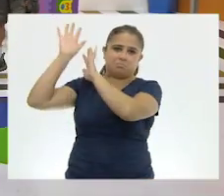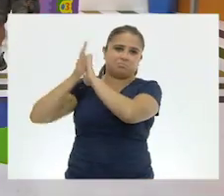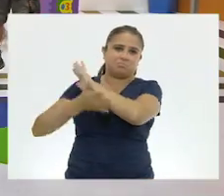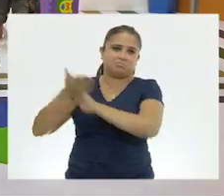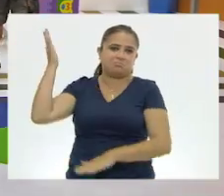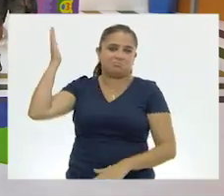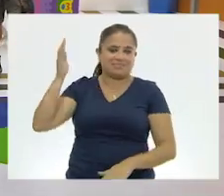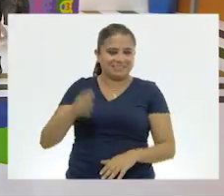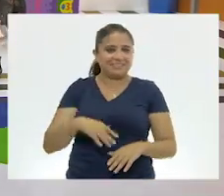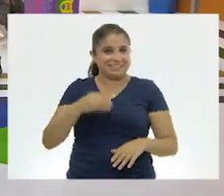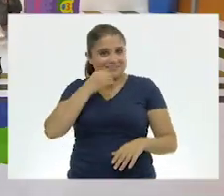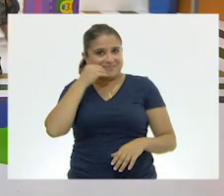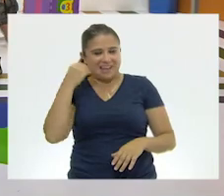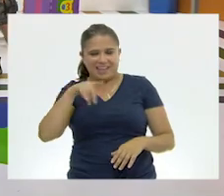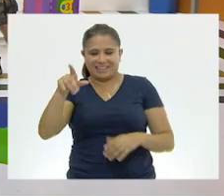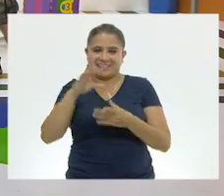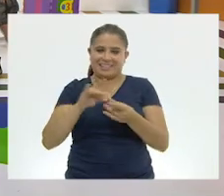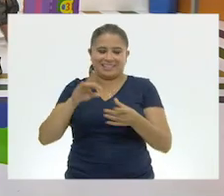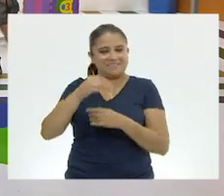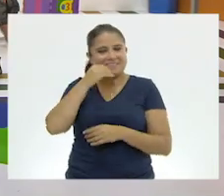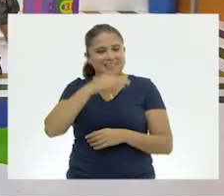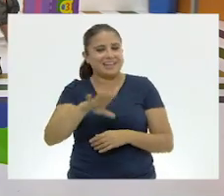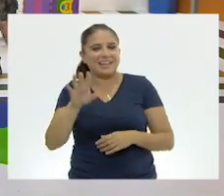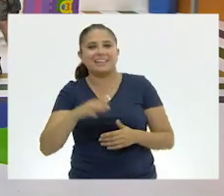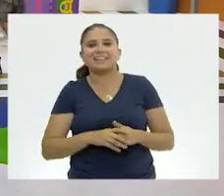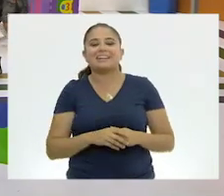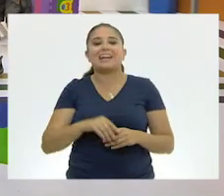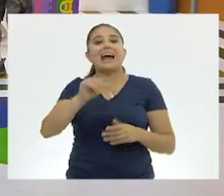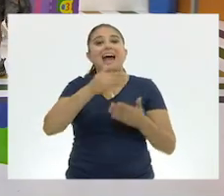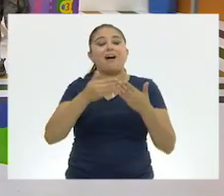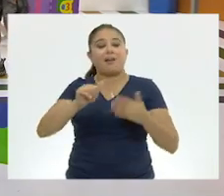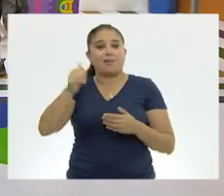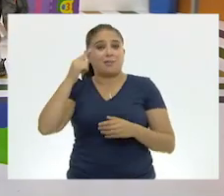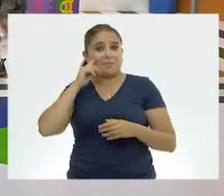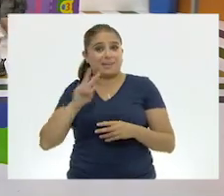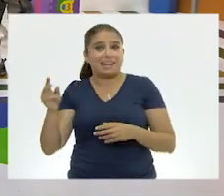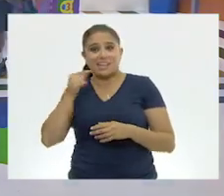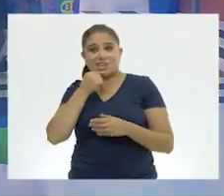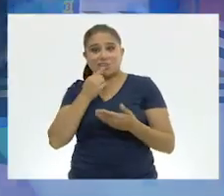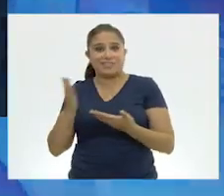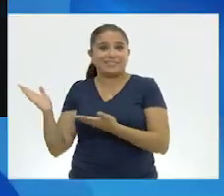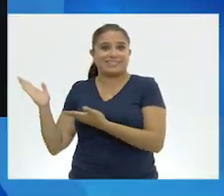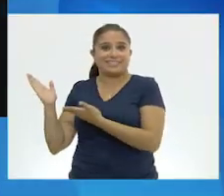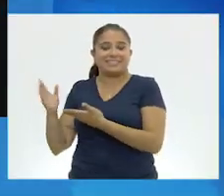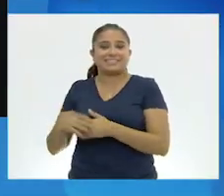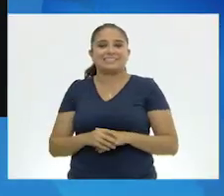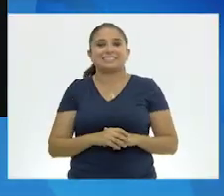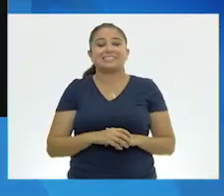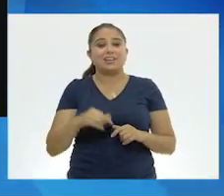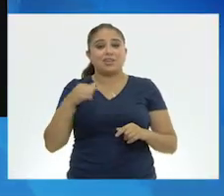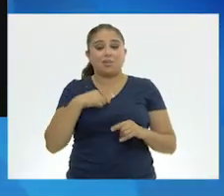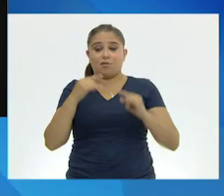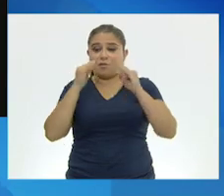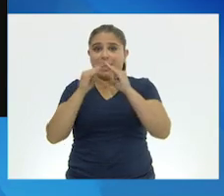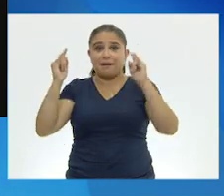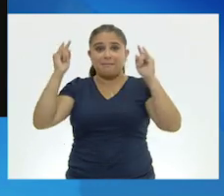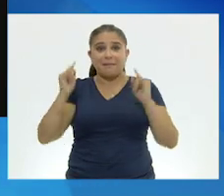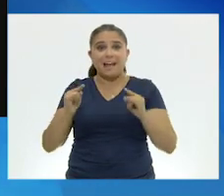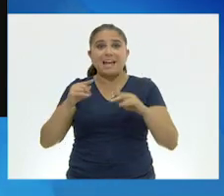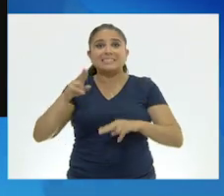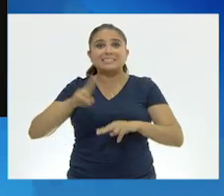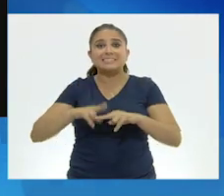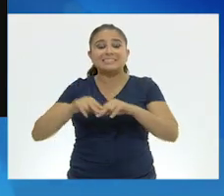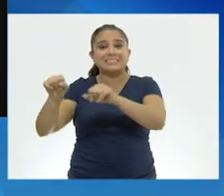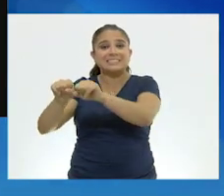sus dichos están padres, ¿verdad? Escuchemos a otro de los niños y niñas en sus casas. Yo hice mi campamento en la